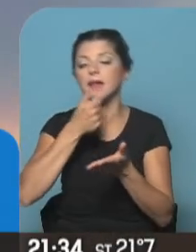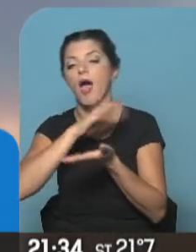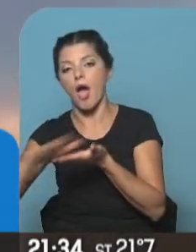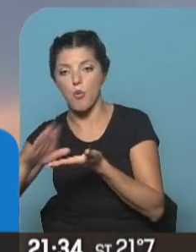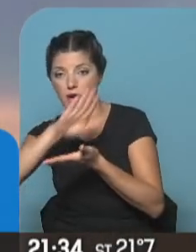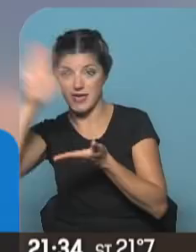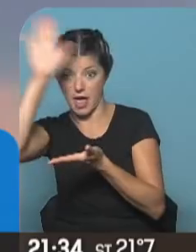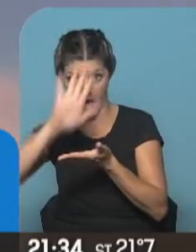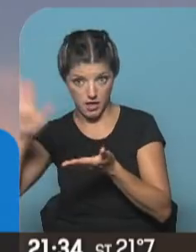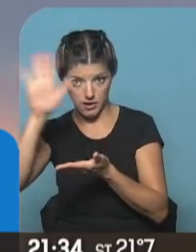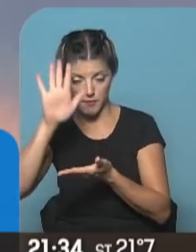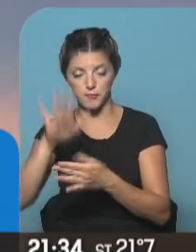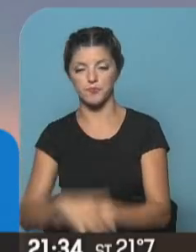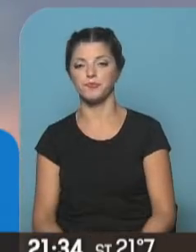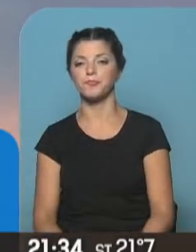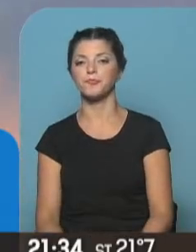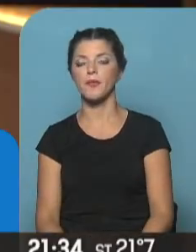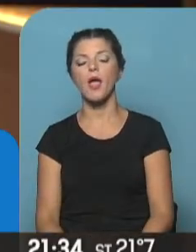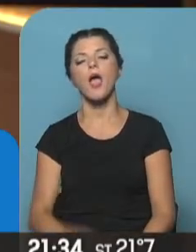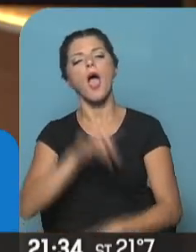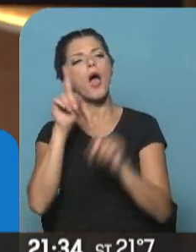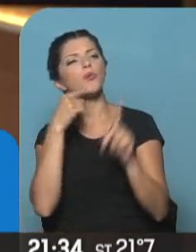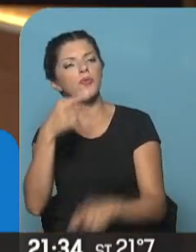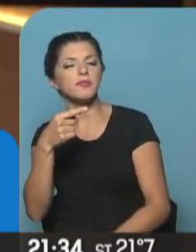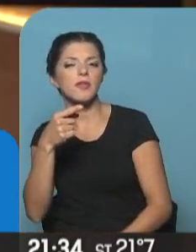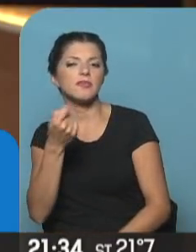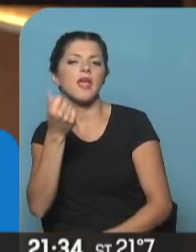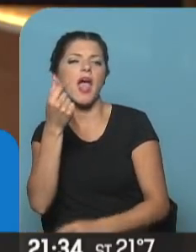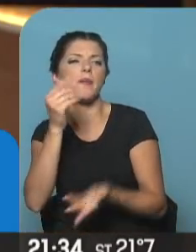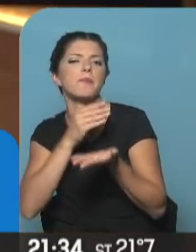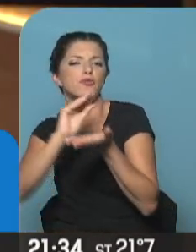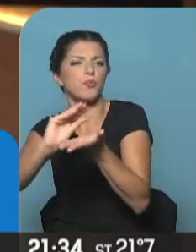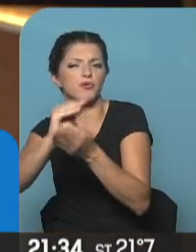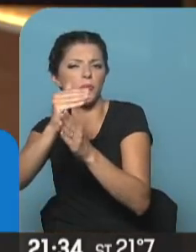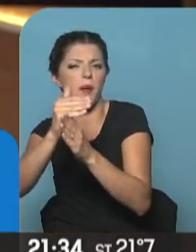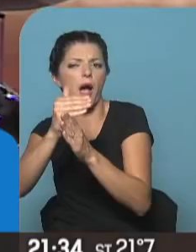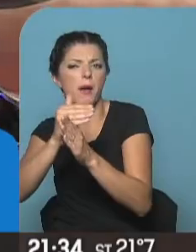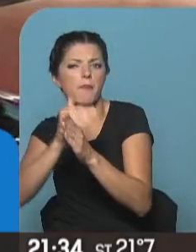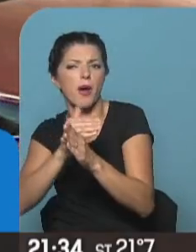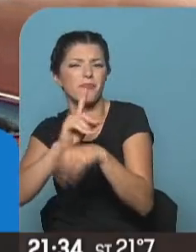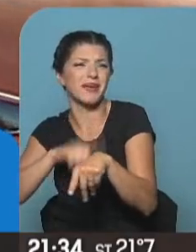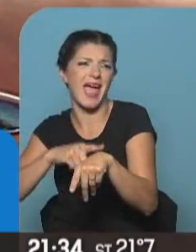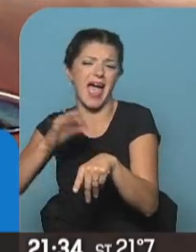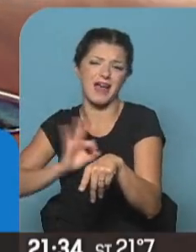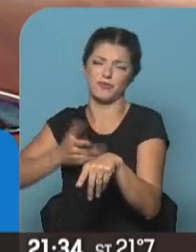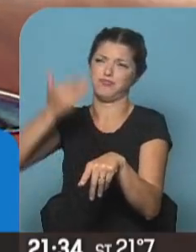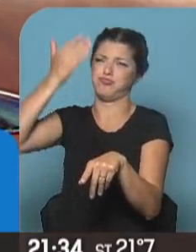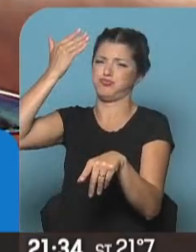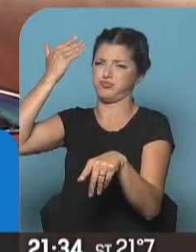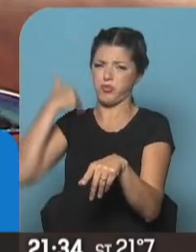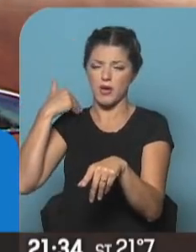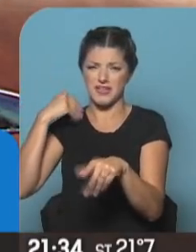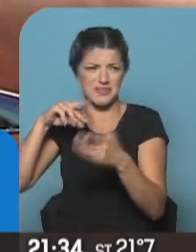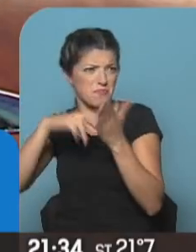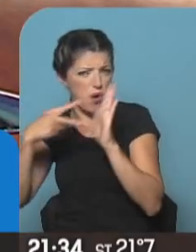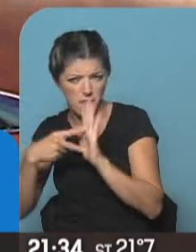dicho, doctor, que fue bajando el presupuesto porque no hay hipótesis de conflicto desde hace mucho tiempo. En eso también tuvo que ver la democracia, que fue